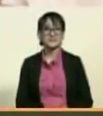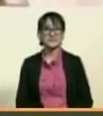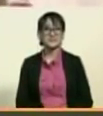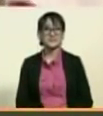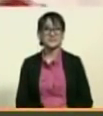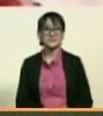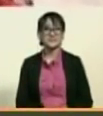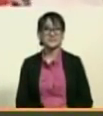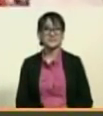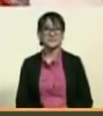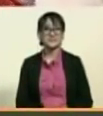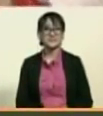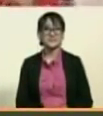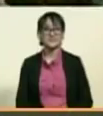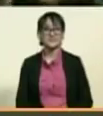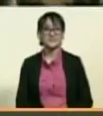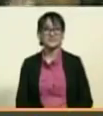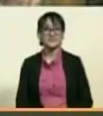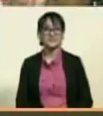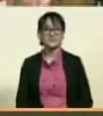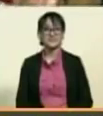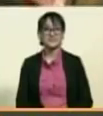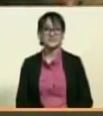Bueno, gracias.